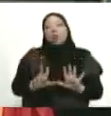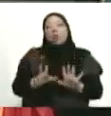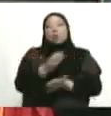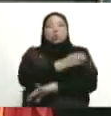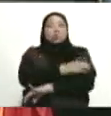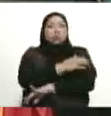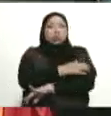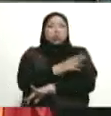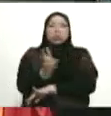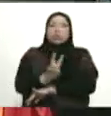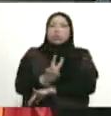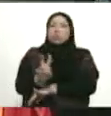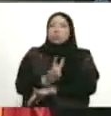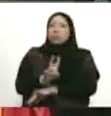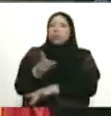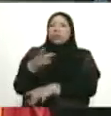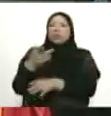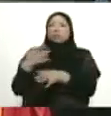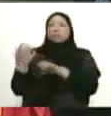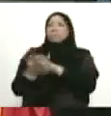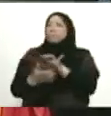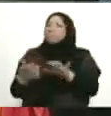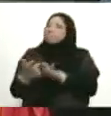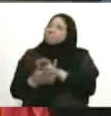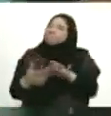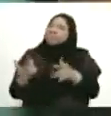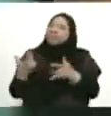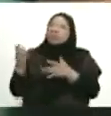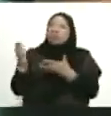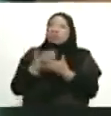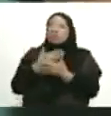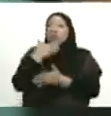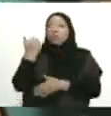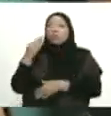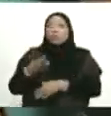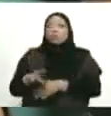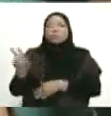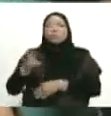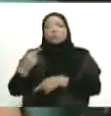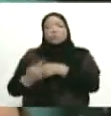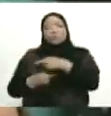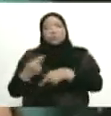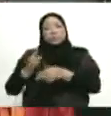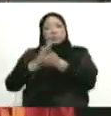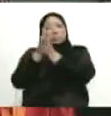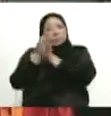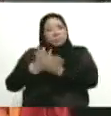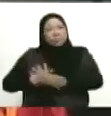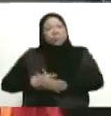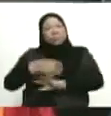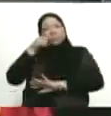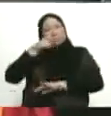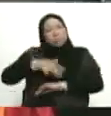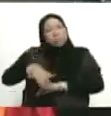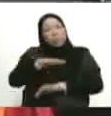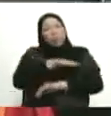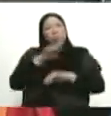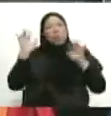loca, que decía que iba a tumbar a Nicolás y que se iba a acabar la revolución. El pueblo salió a la calle